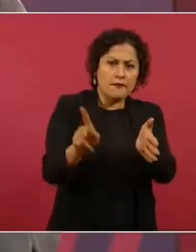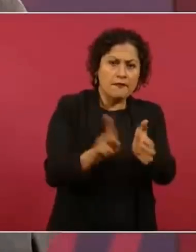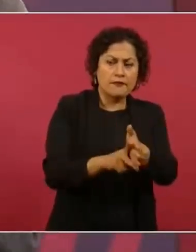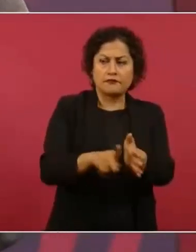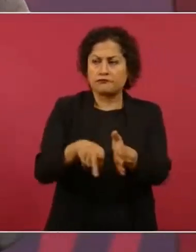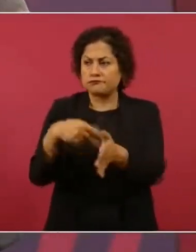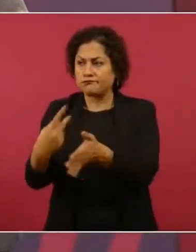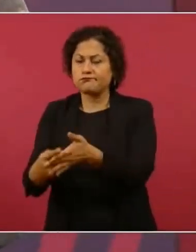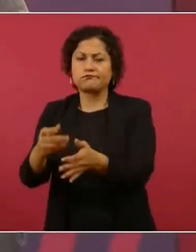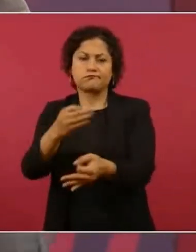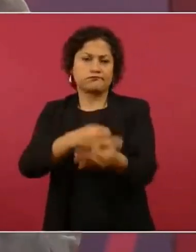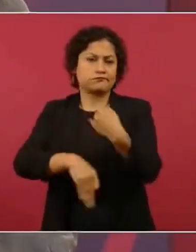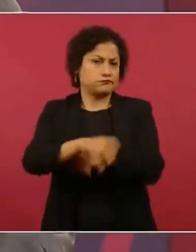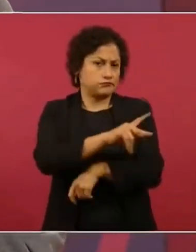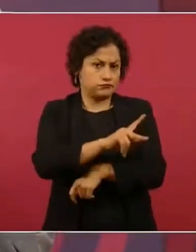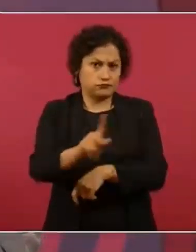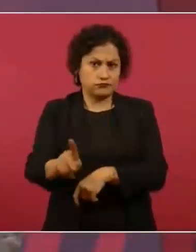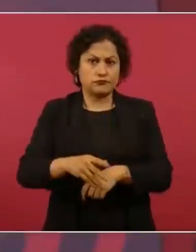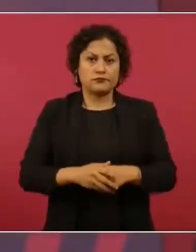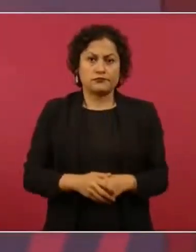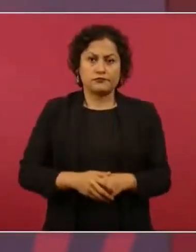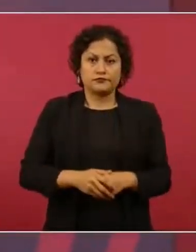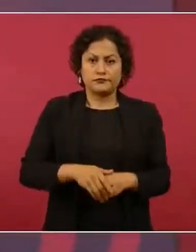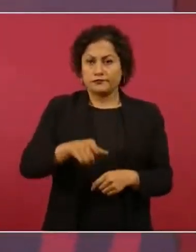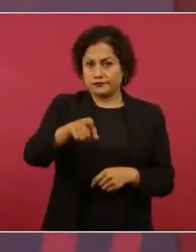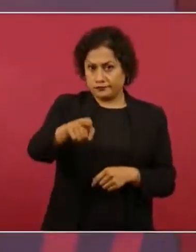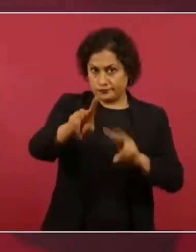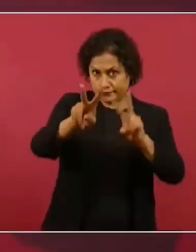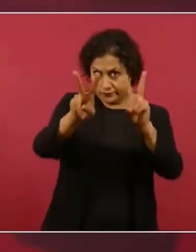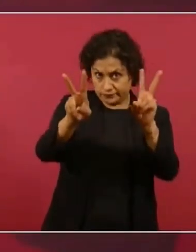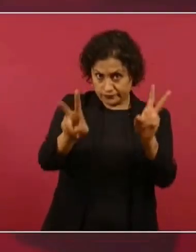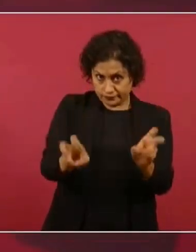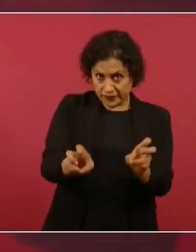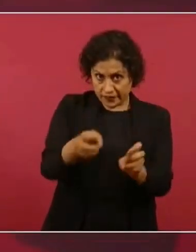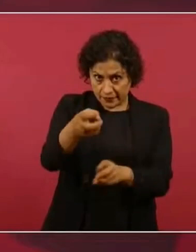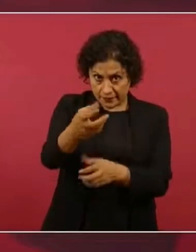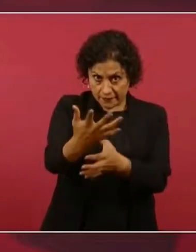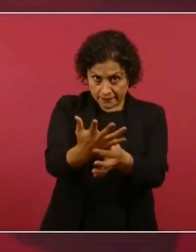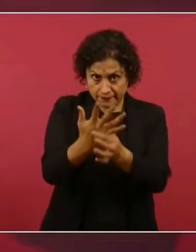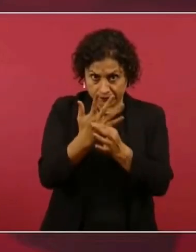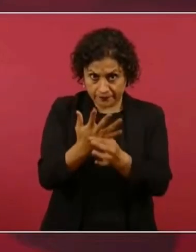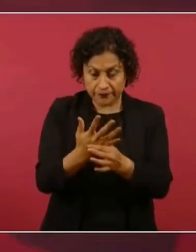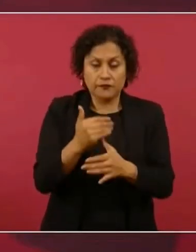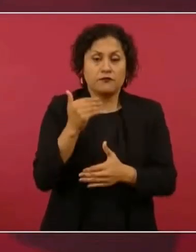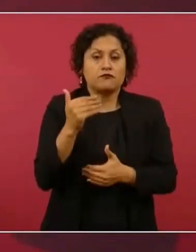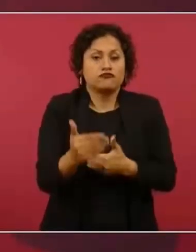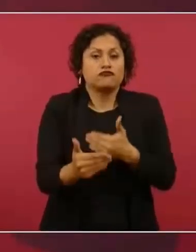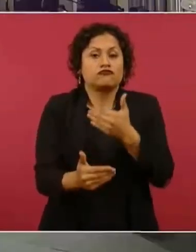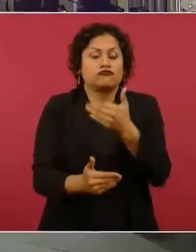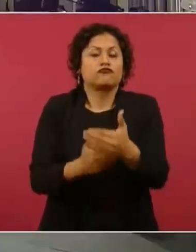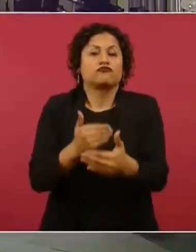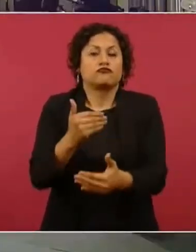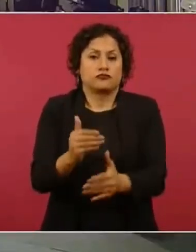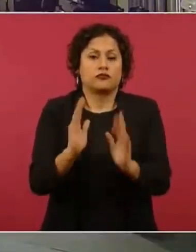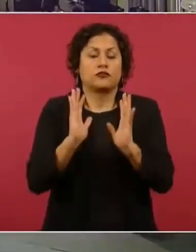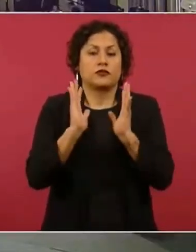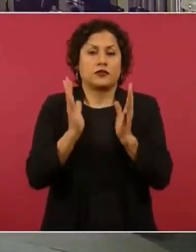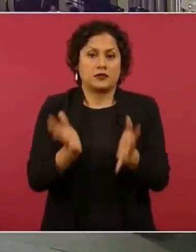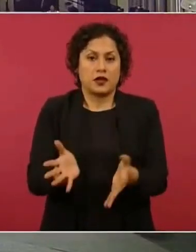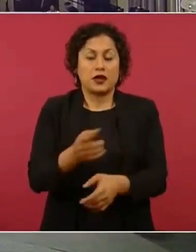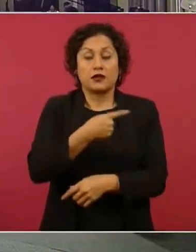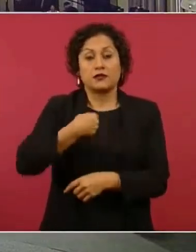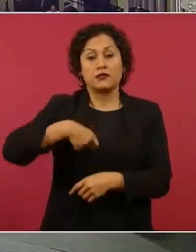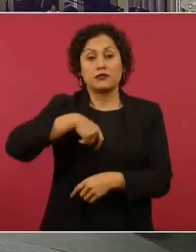Y en tu materia se está avanzando. una indicación que hemos dado